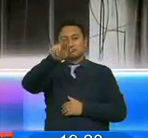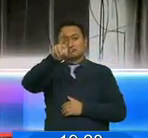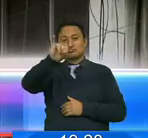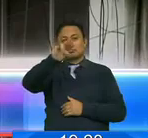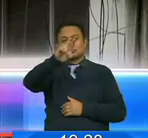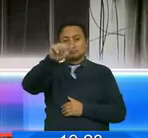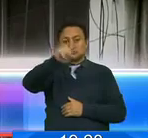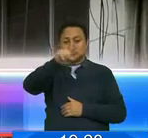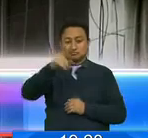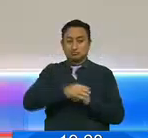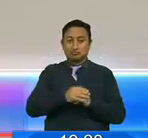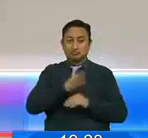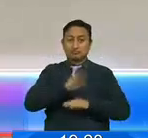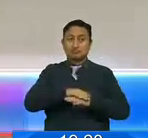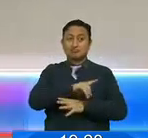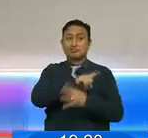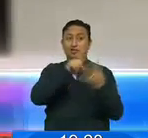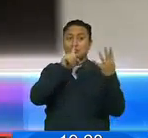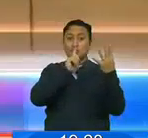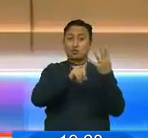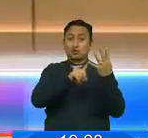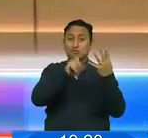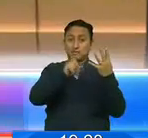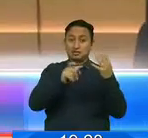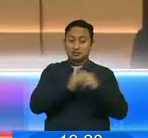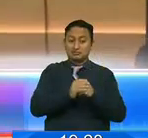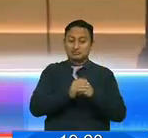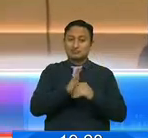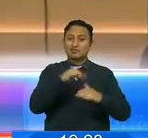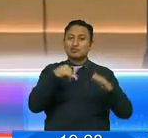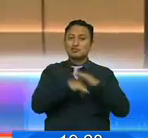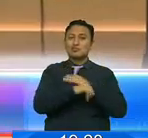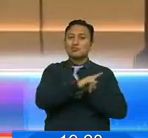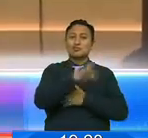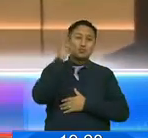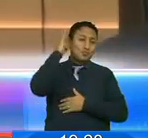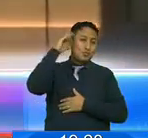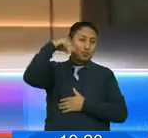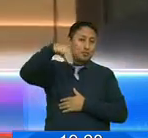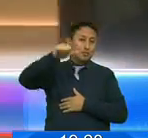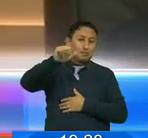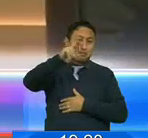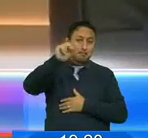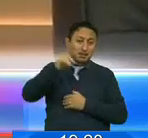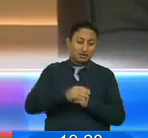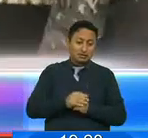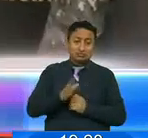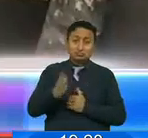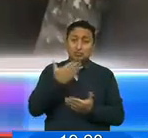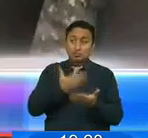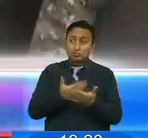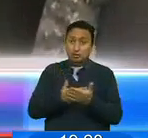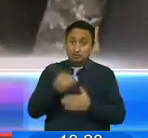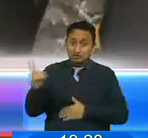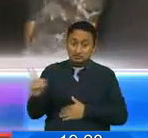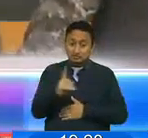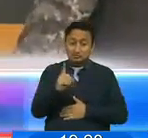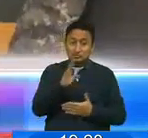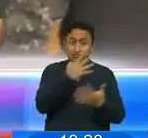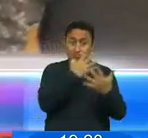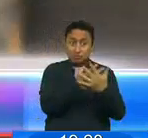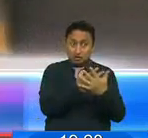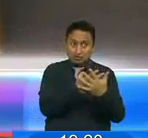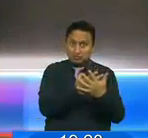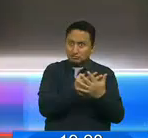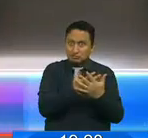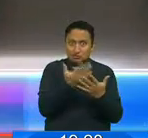la violación grupal de Marta el pasado 13 de enero, aseguró que no hay pruebas para que culpen a su defendido y para la orden de prisión que pesa